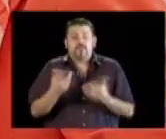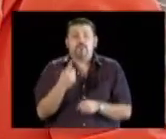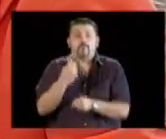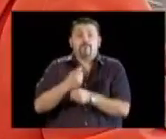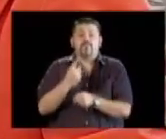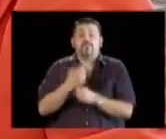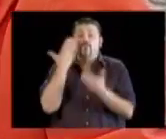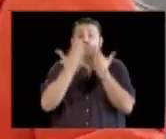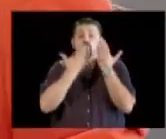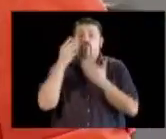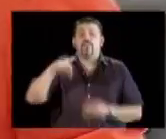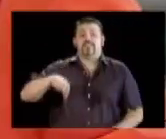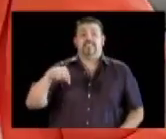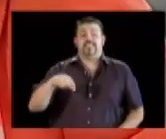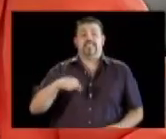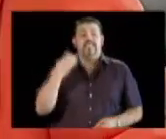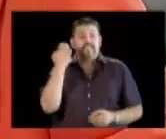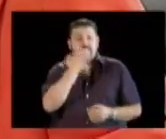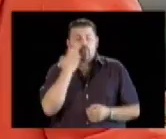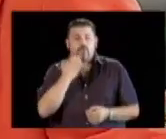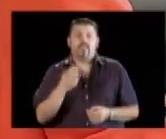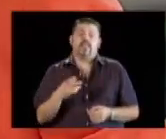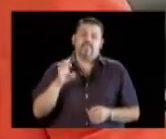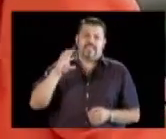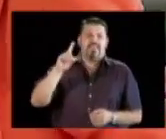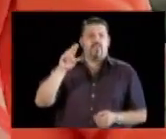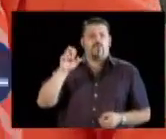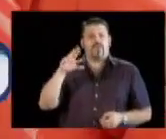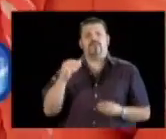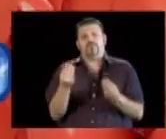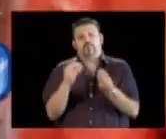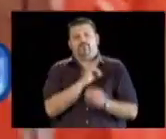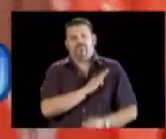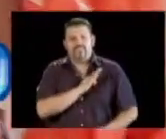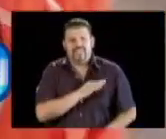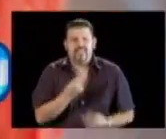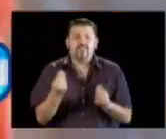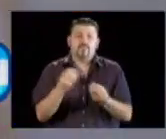estudiantes aquí en Educare. Muchísimas felicidades y muchas gracias por acompañarnos.